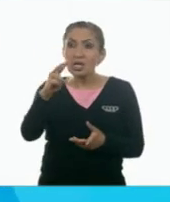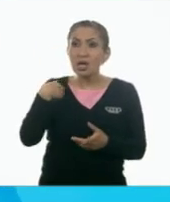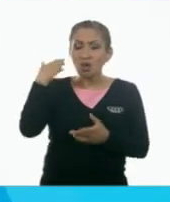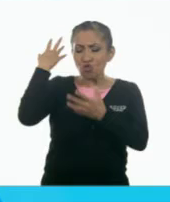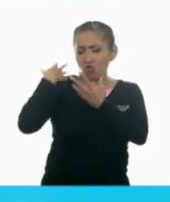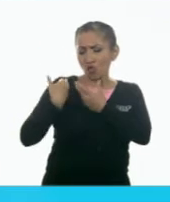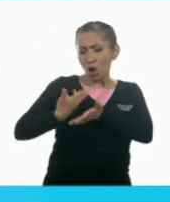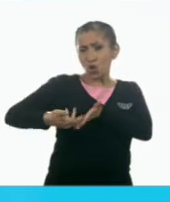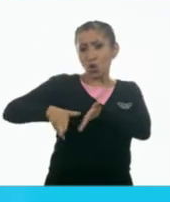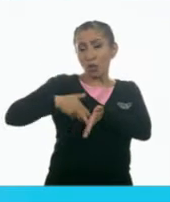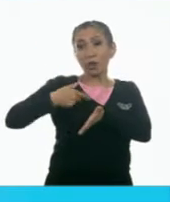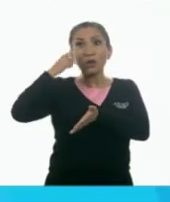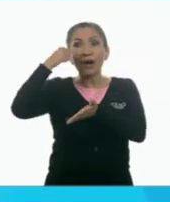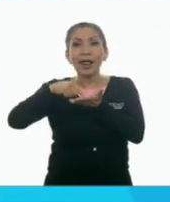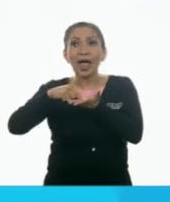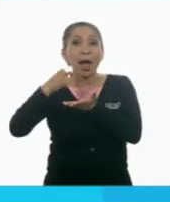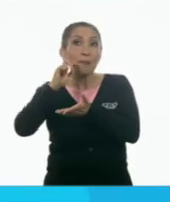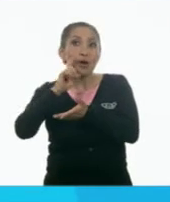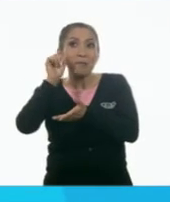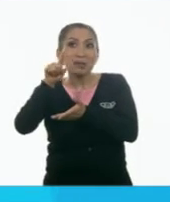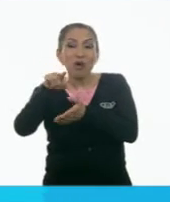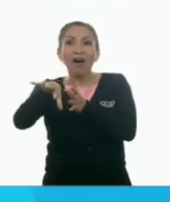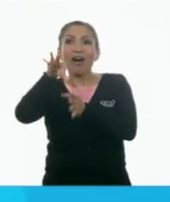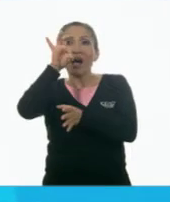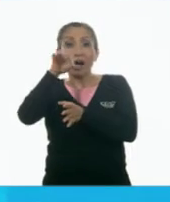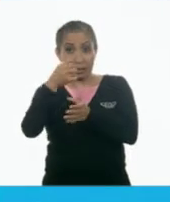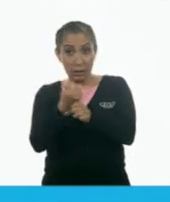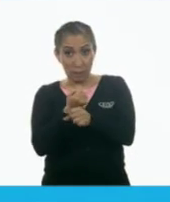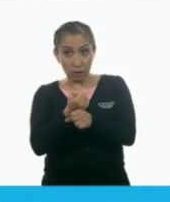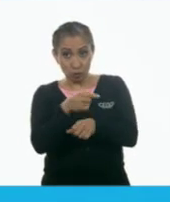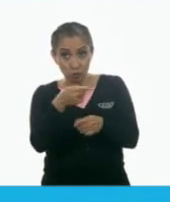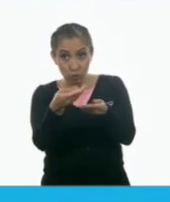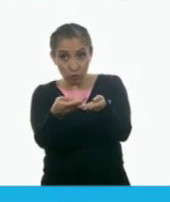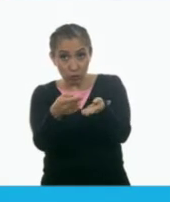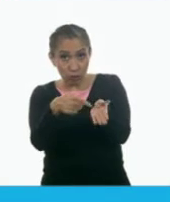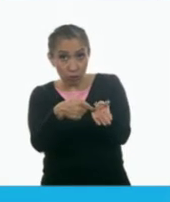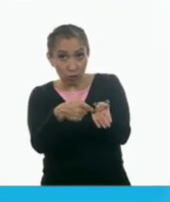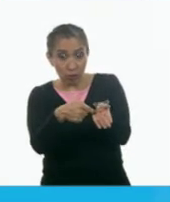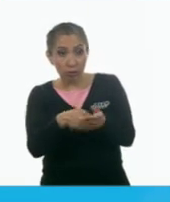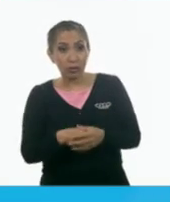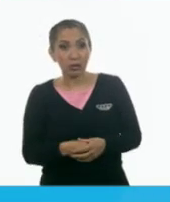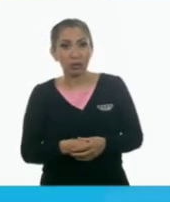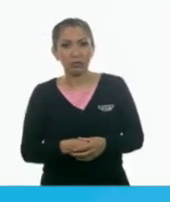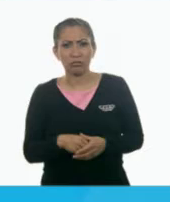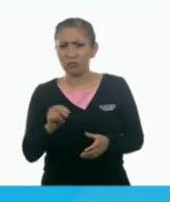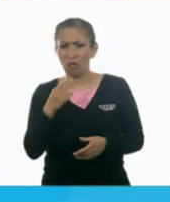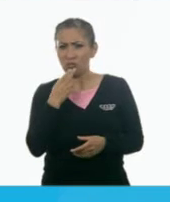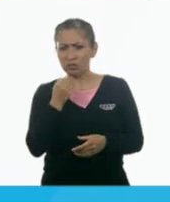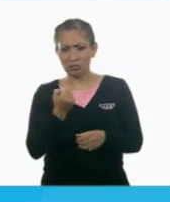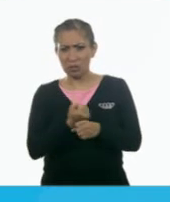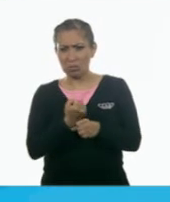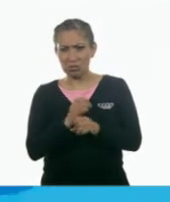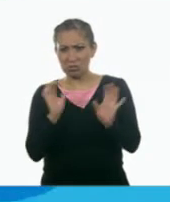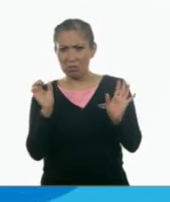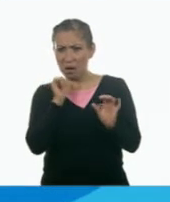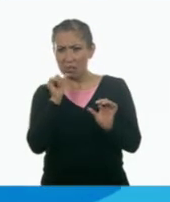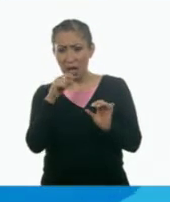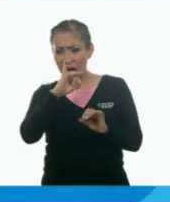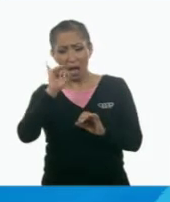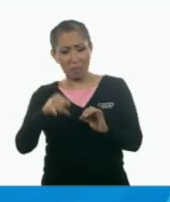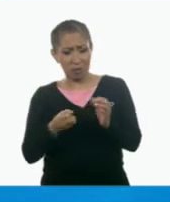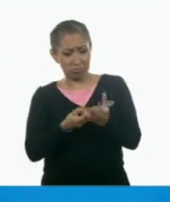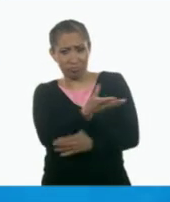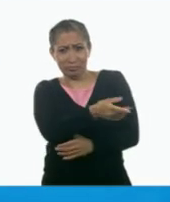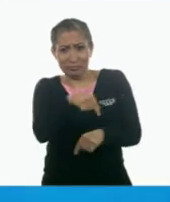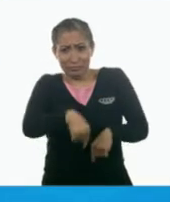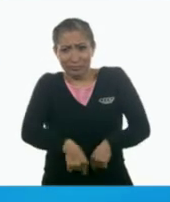rubia y pensé que eras la chica que busco. ¿Este es tu zapato? No, yo no uso zapatos. Nunca he salido de